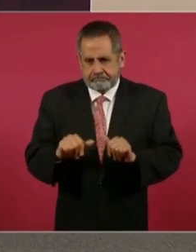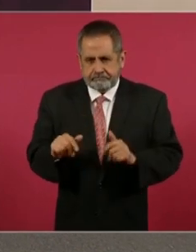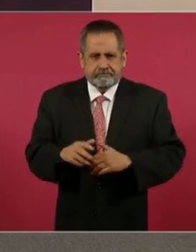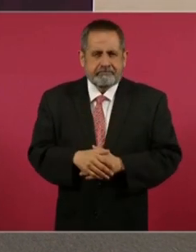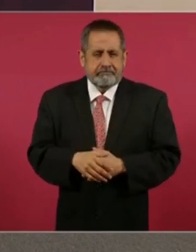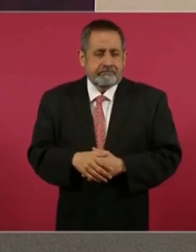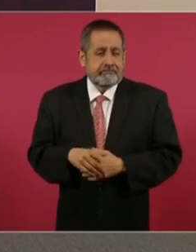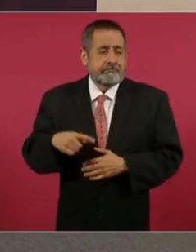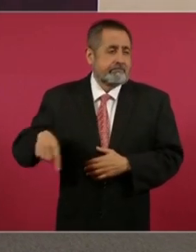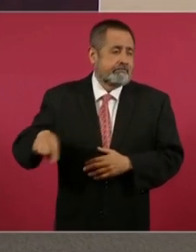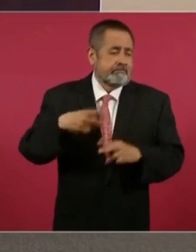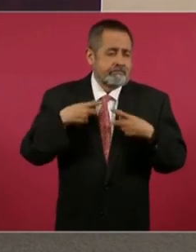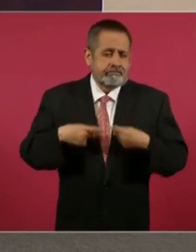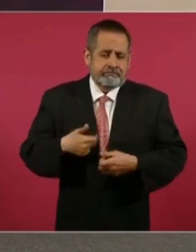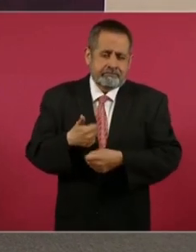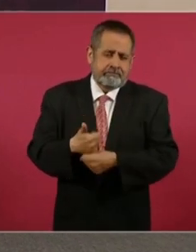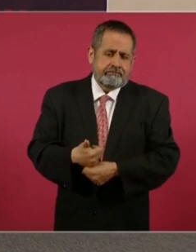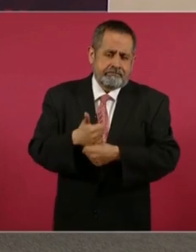Sufre mucho la gente,